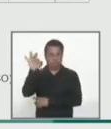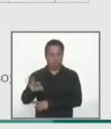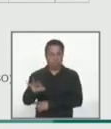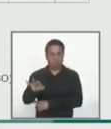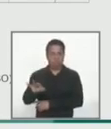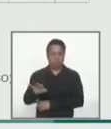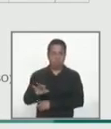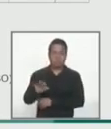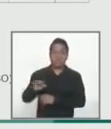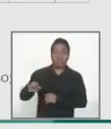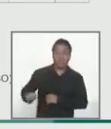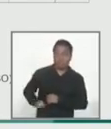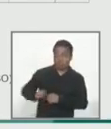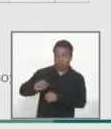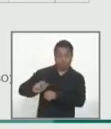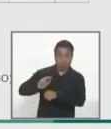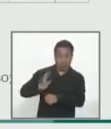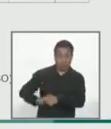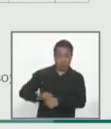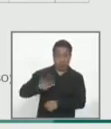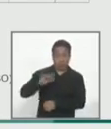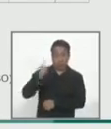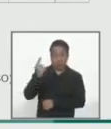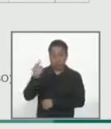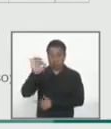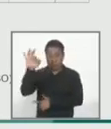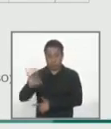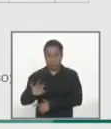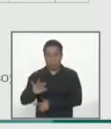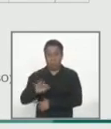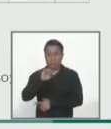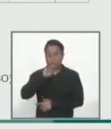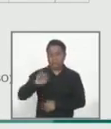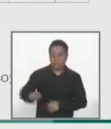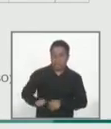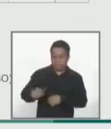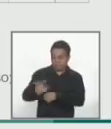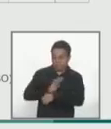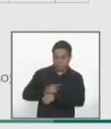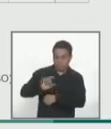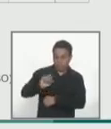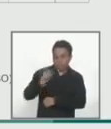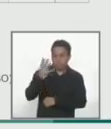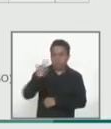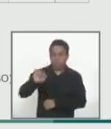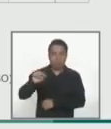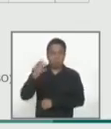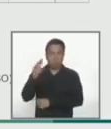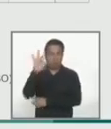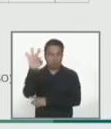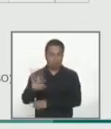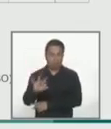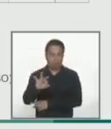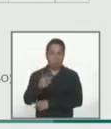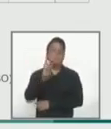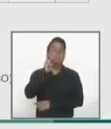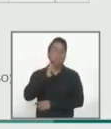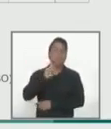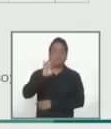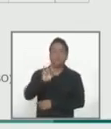51.6%, IMSS Ordinario, 51%, IMSS Bienestar, 24.4%,